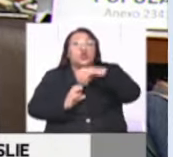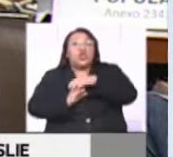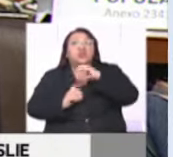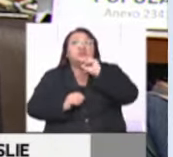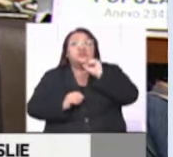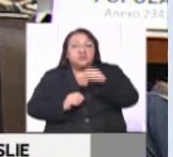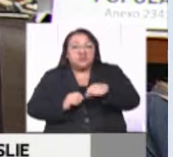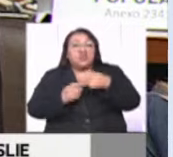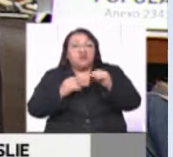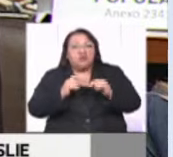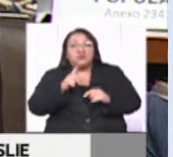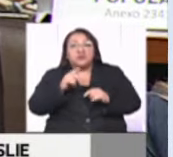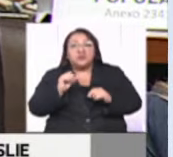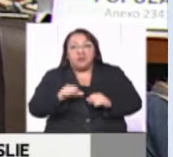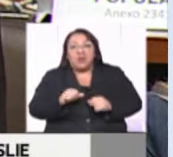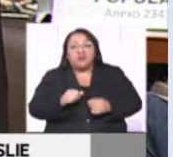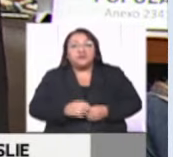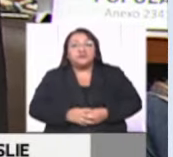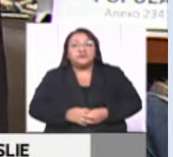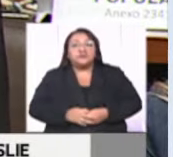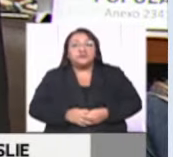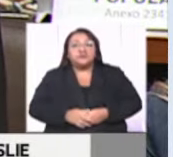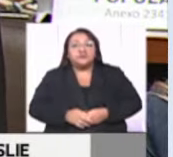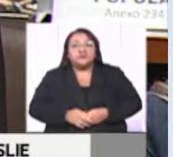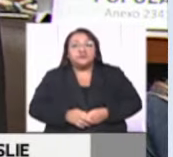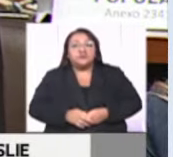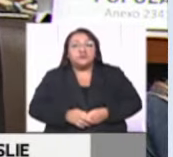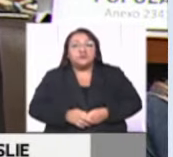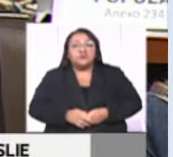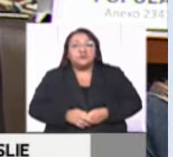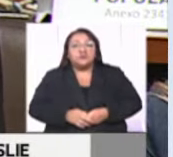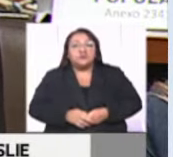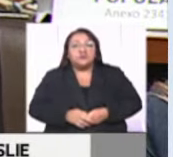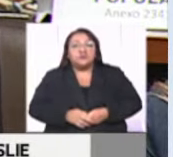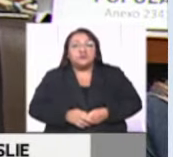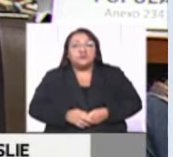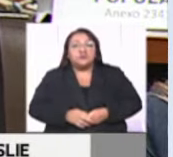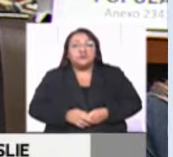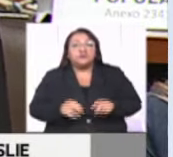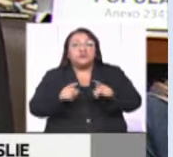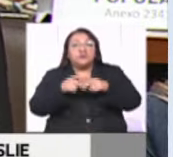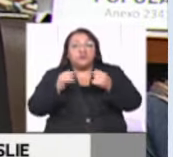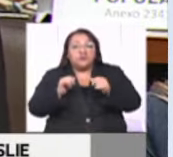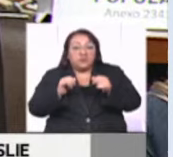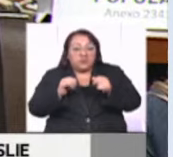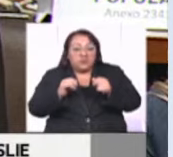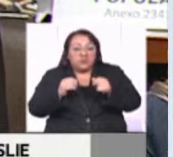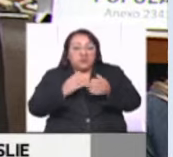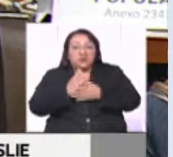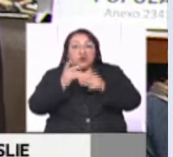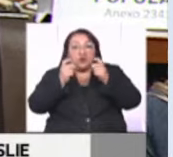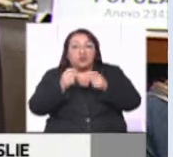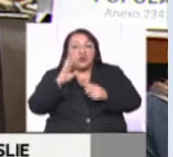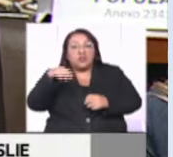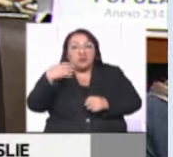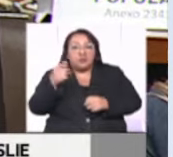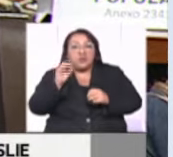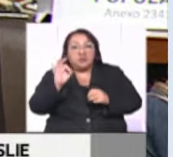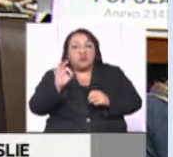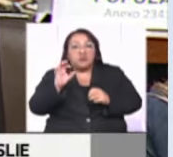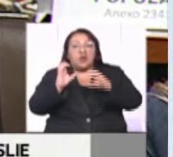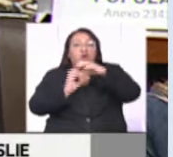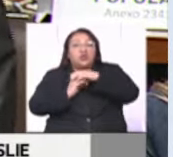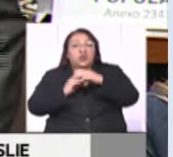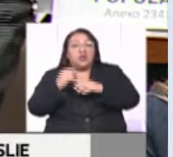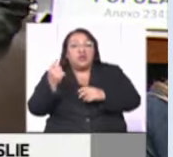República, el informe del organismo supervisor de contrataciones del Estado de la OCE y también un informe que está en camino de control posterior de la misma